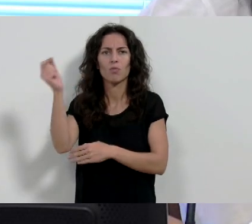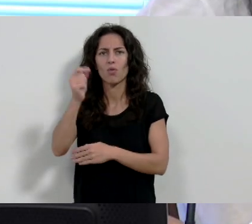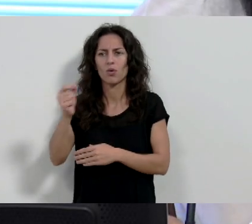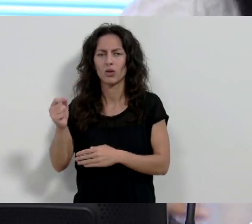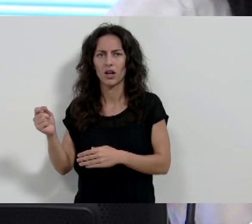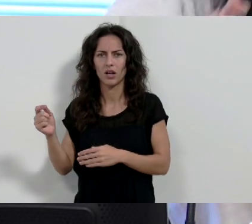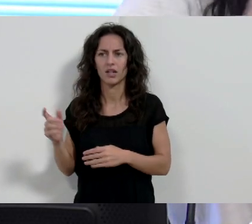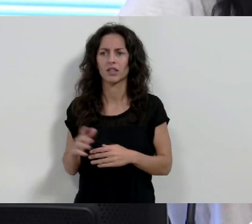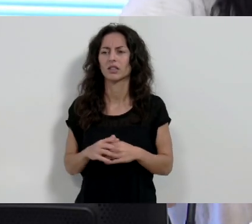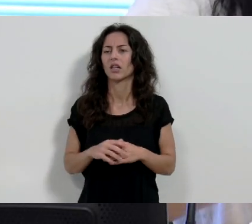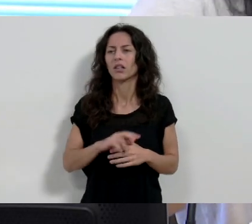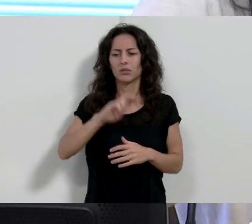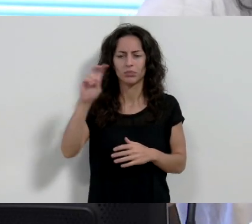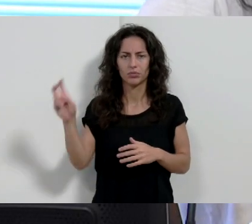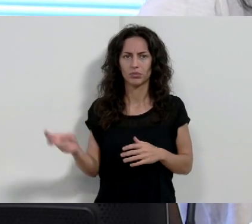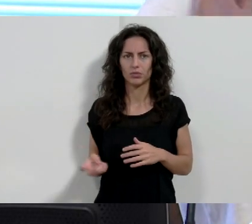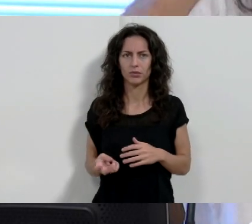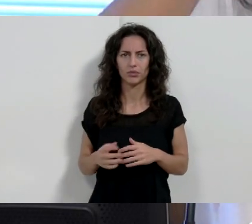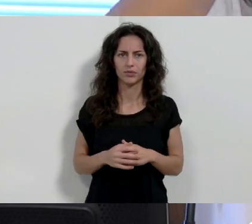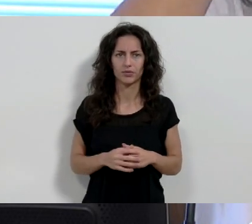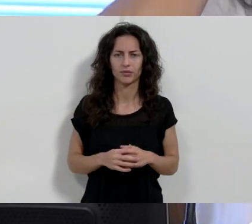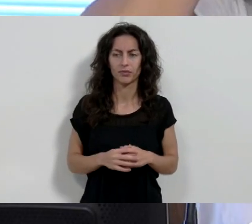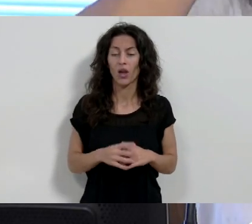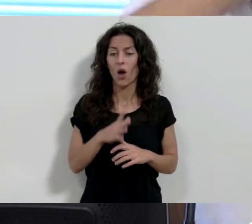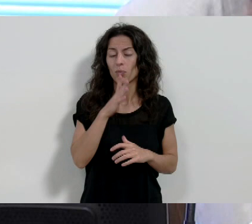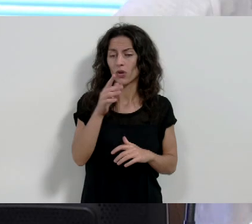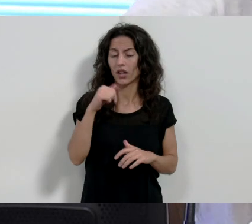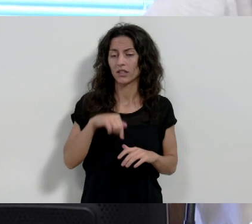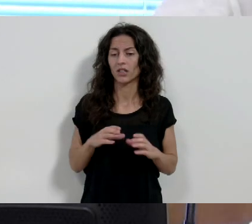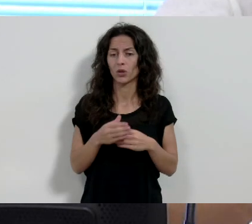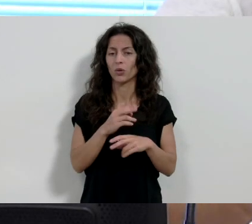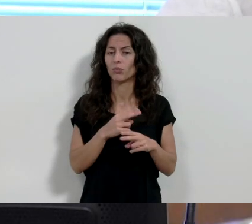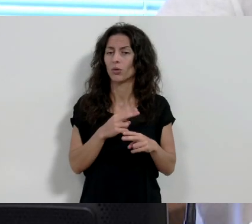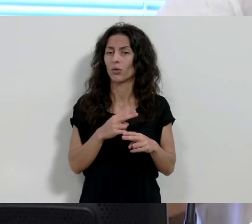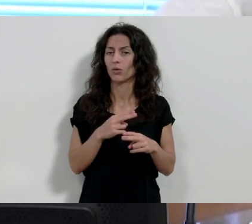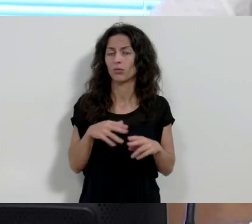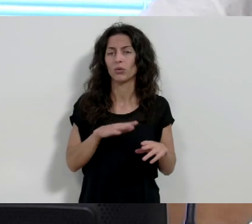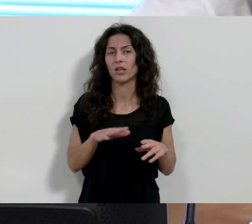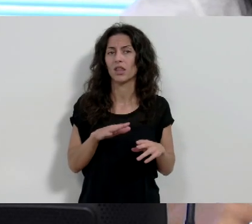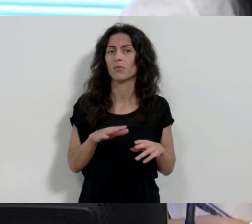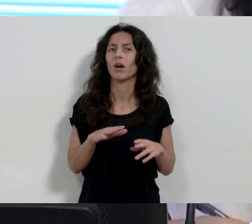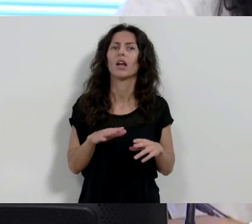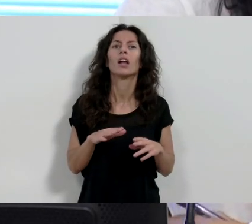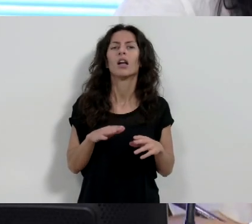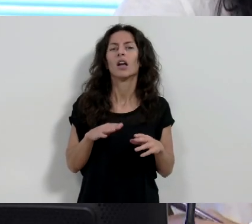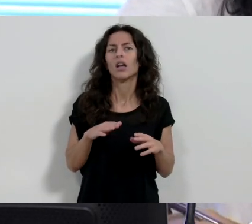del servicio, sino este grupo municipal estaría en contra de la propuesta por la externalización, no por la